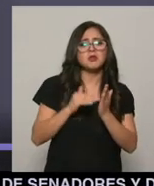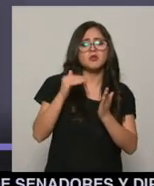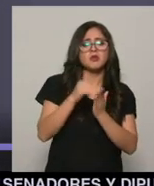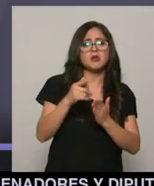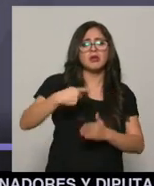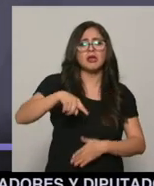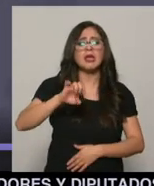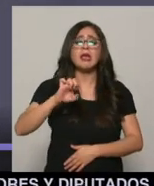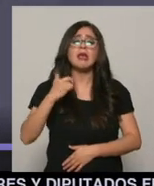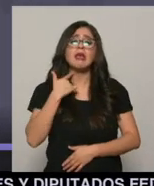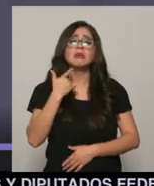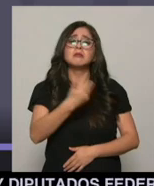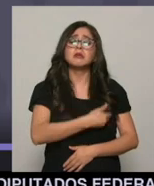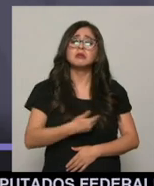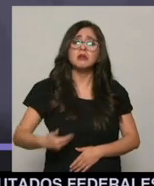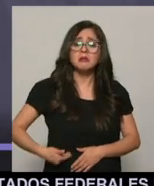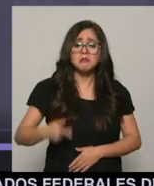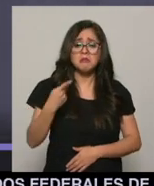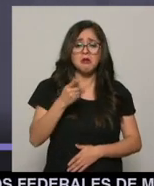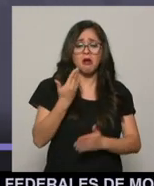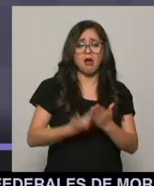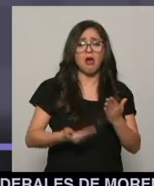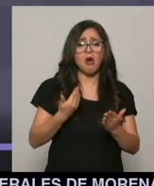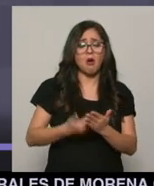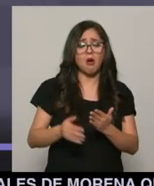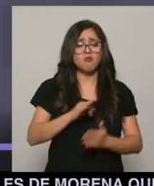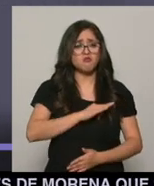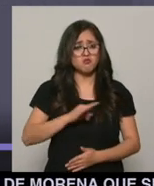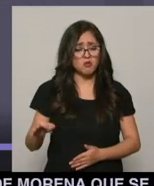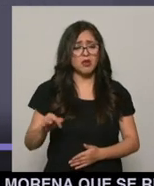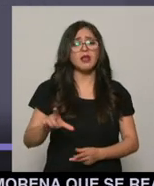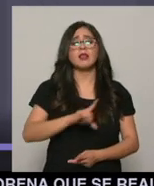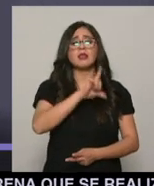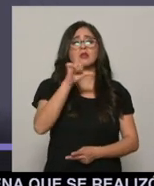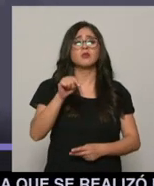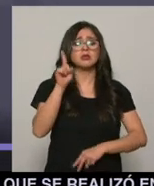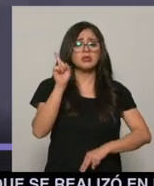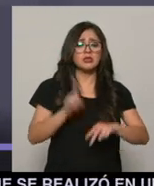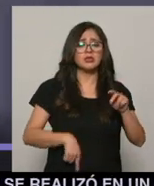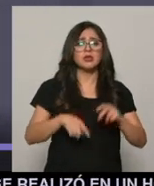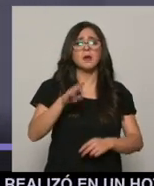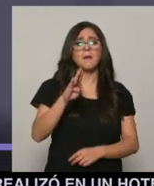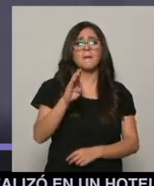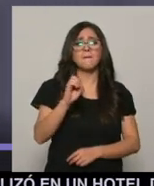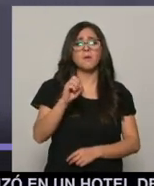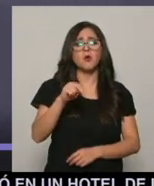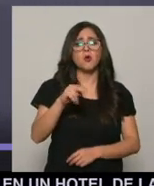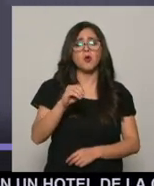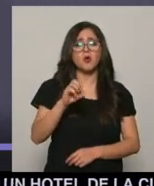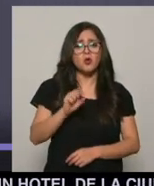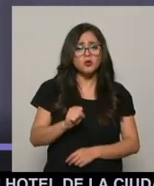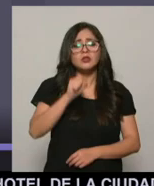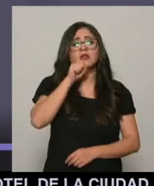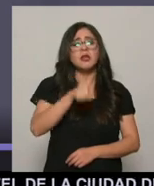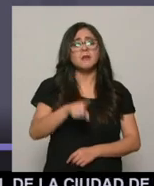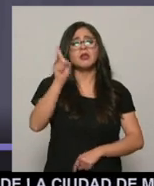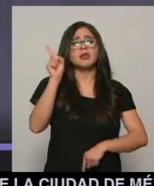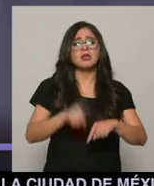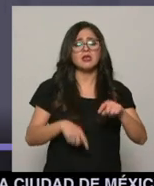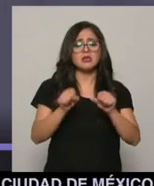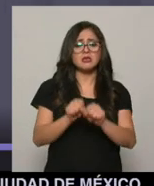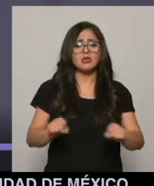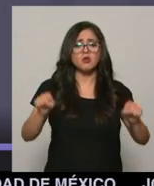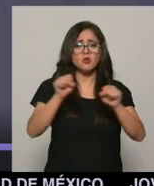expresidentes, pero fue hasta ahora que sucedió. Además, se quitaron los bonos, además se eliminó el seguro de gastos médicos